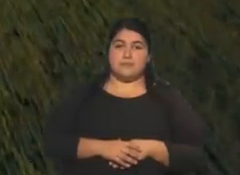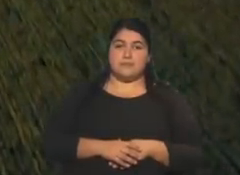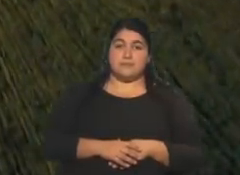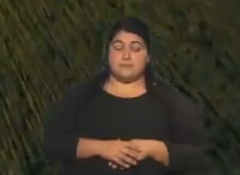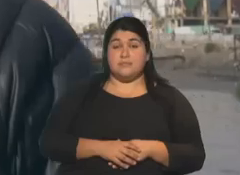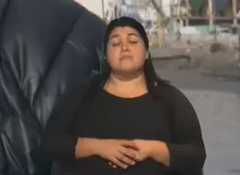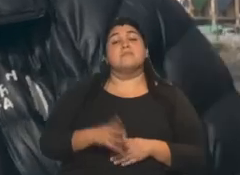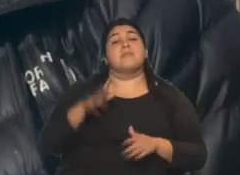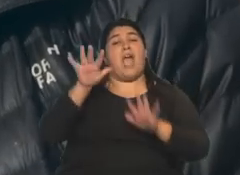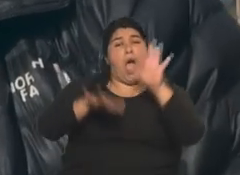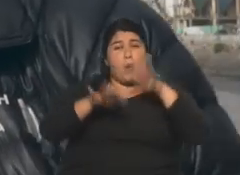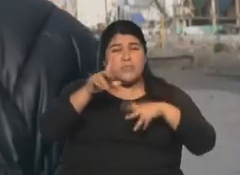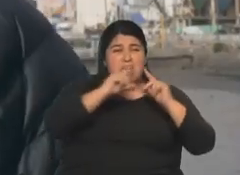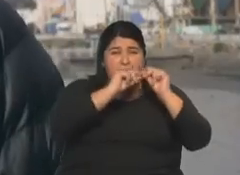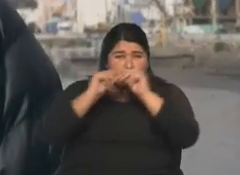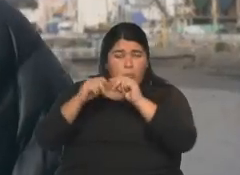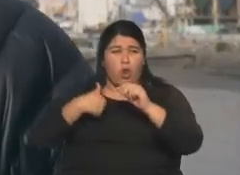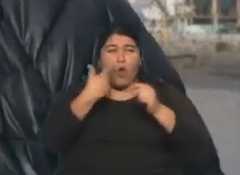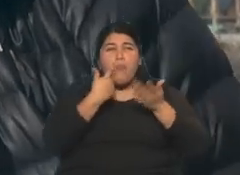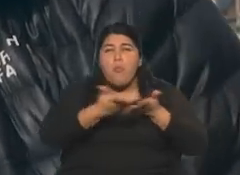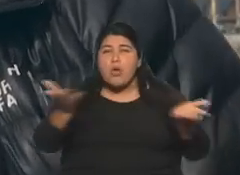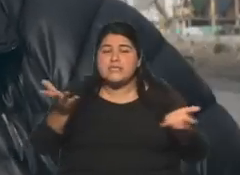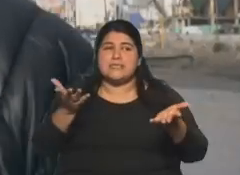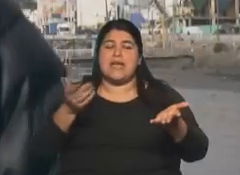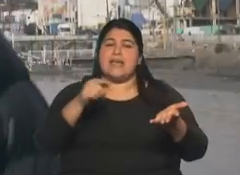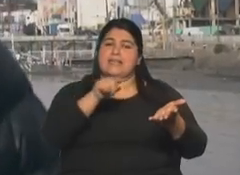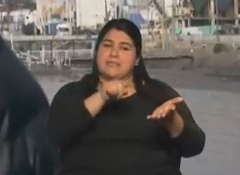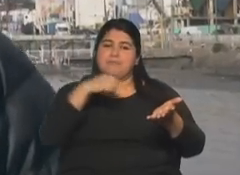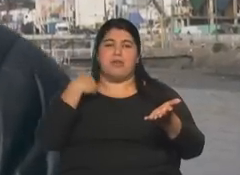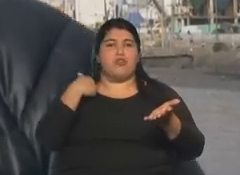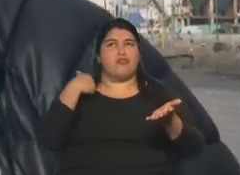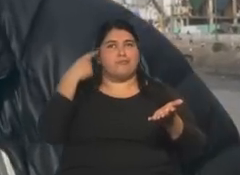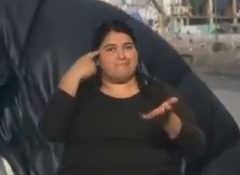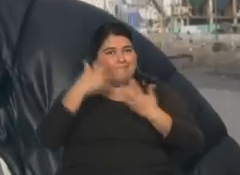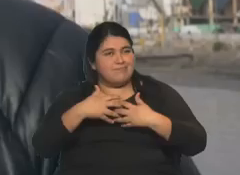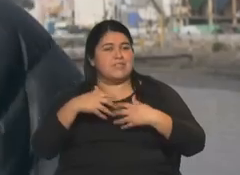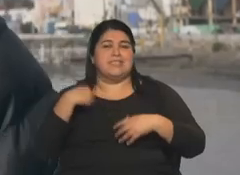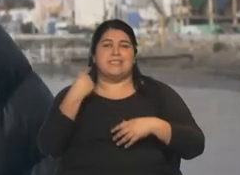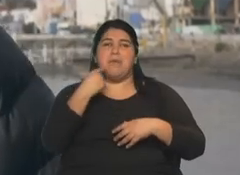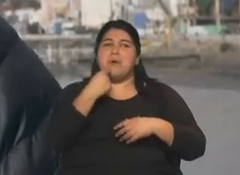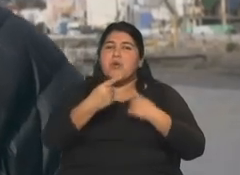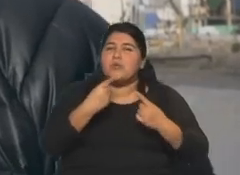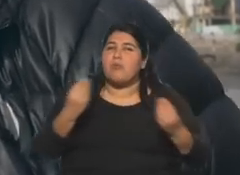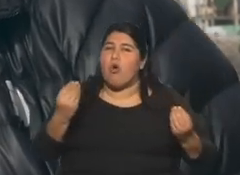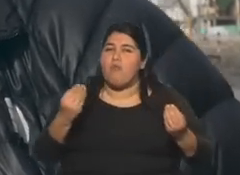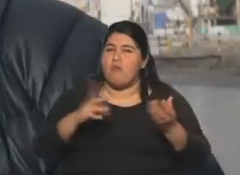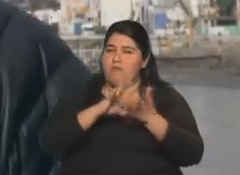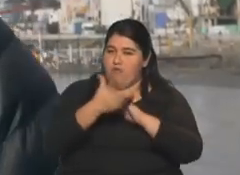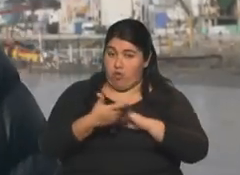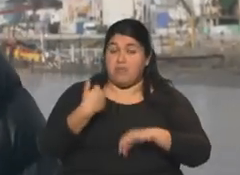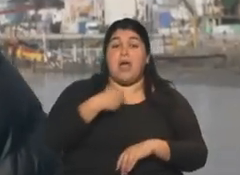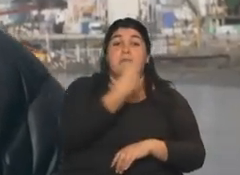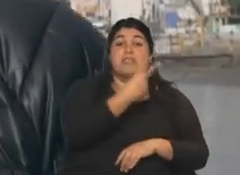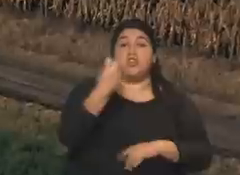Los números pueden ofrecer algunas respuestas, pero si hacemos las preguntas correctas. Por ejemplo, Argentina produce